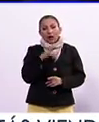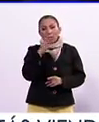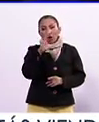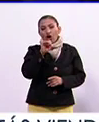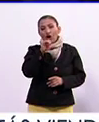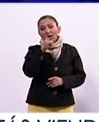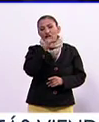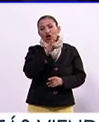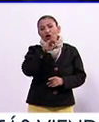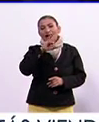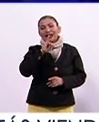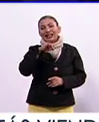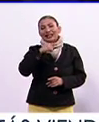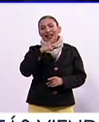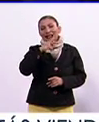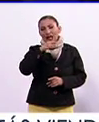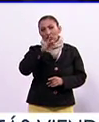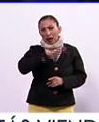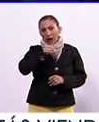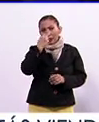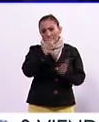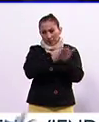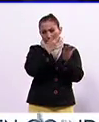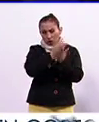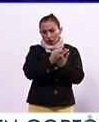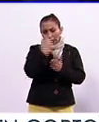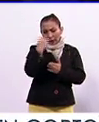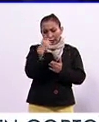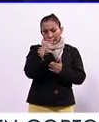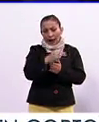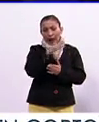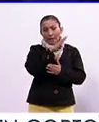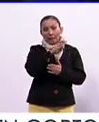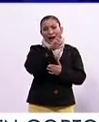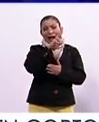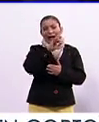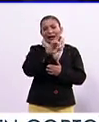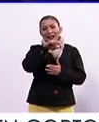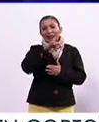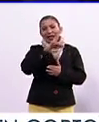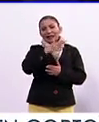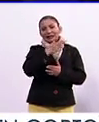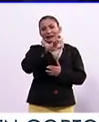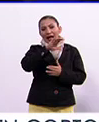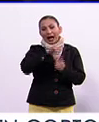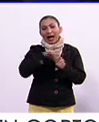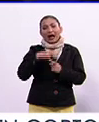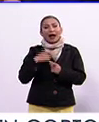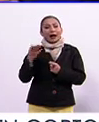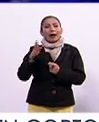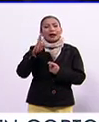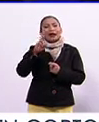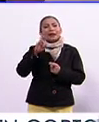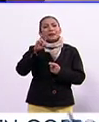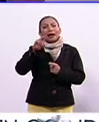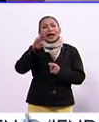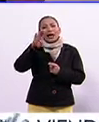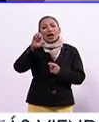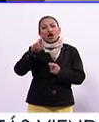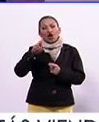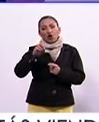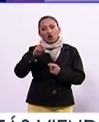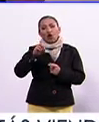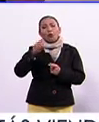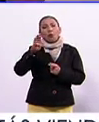Colegio de Ingenieros hay un premio, ¿cómo se llama? Barrenechea, hay un premio Rivero Borrell, o sea... Y